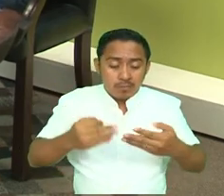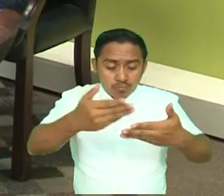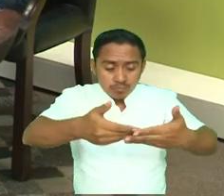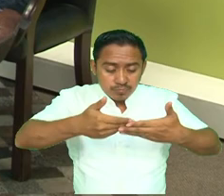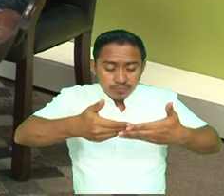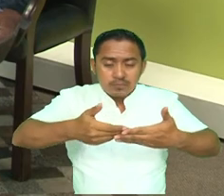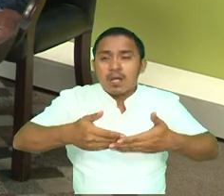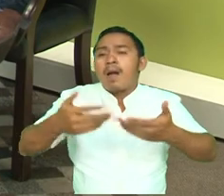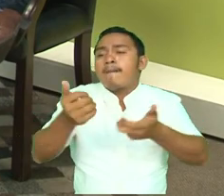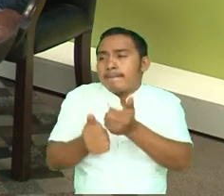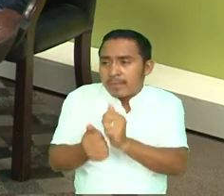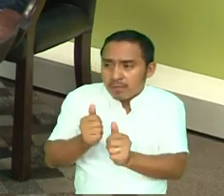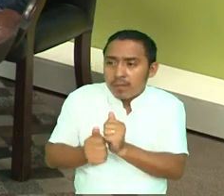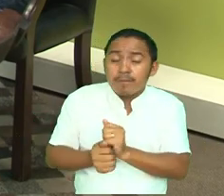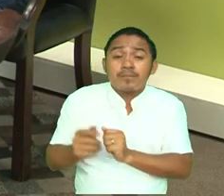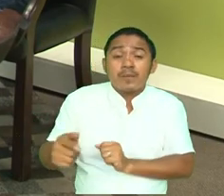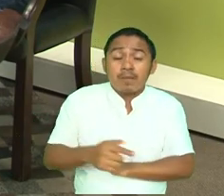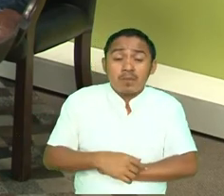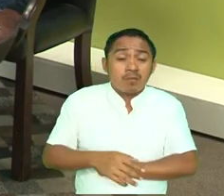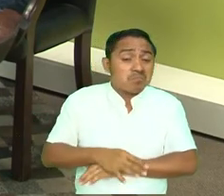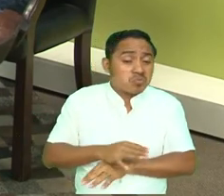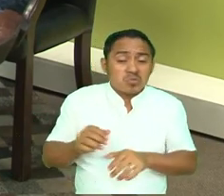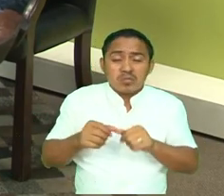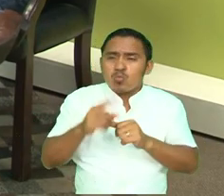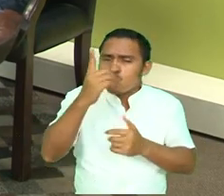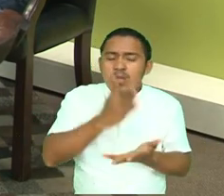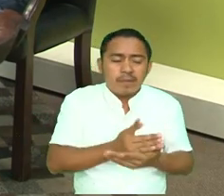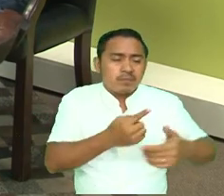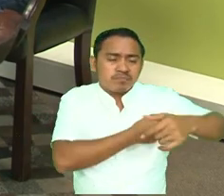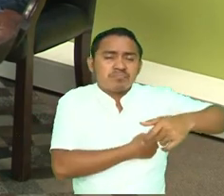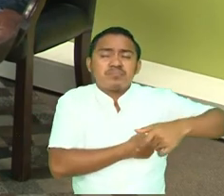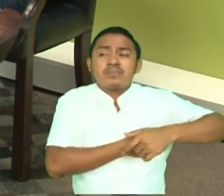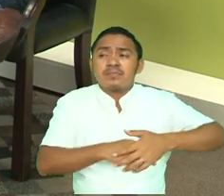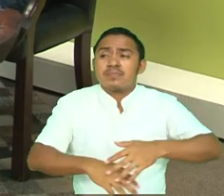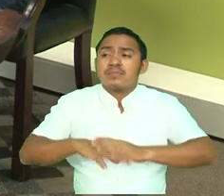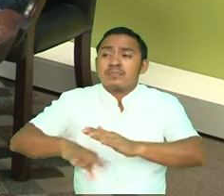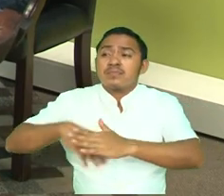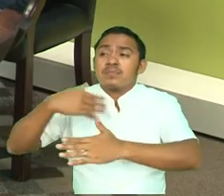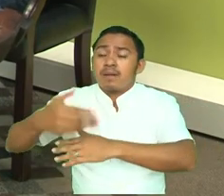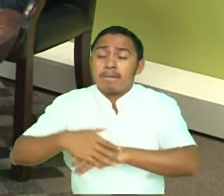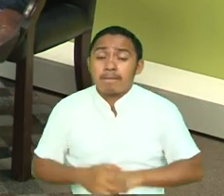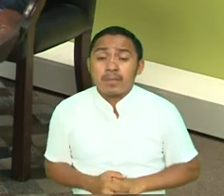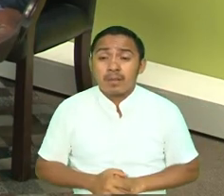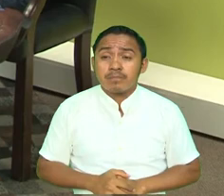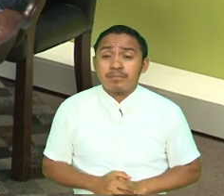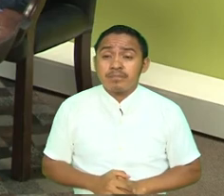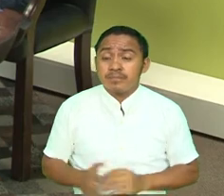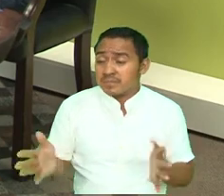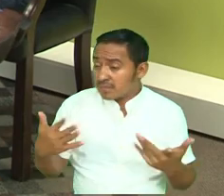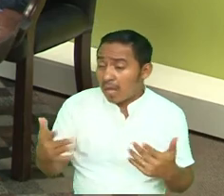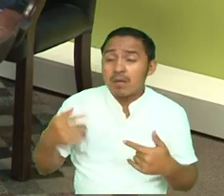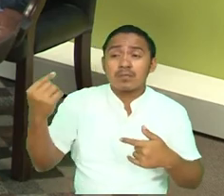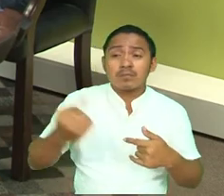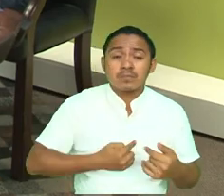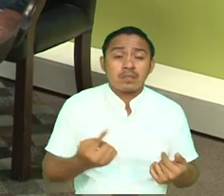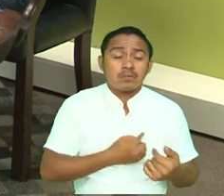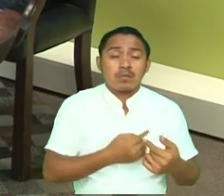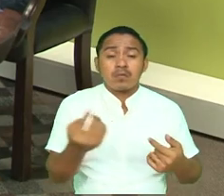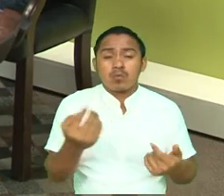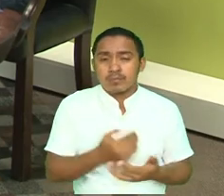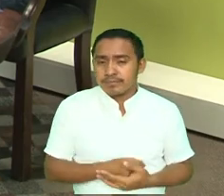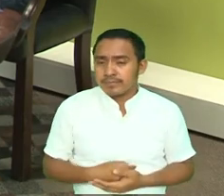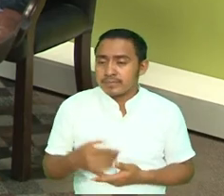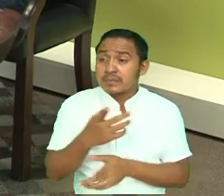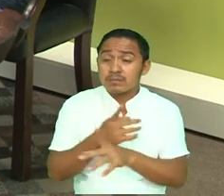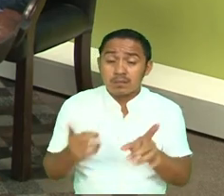cuando se deja de hacer la terapia, puede volver en un futuro a producir bastante sudor. Ya tiene que ser